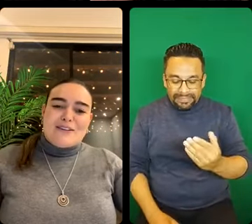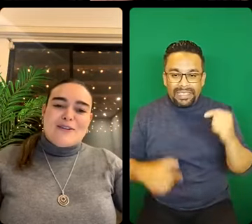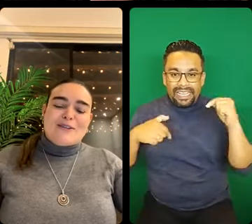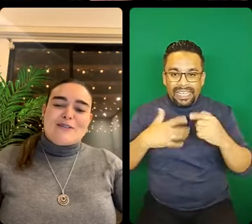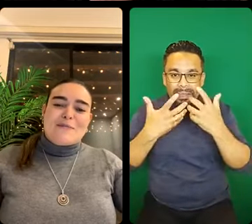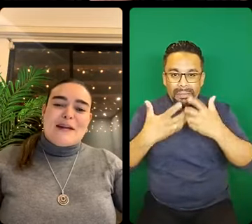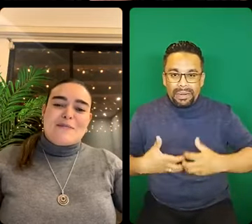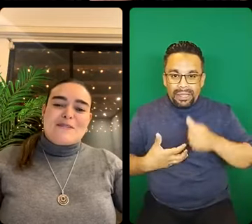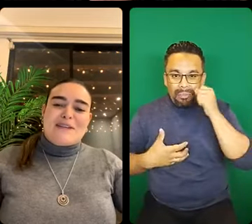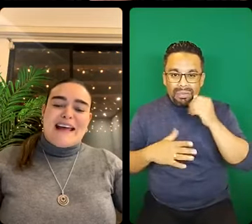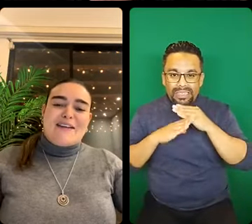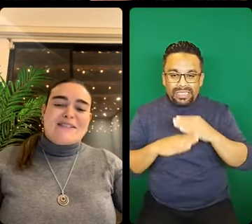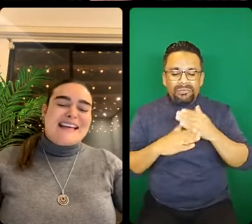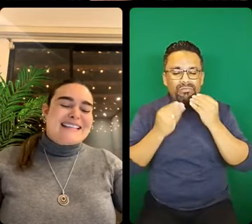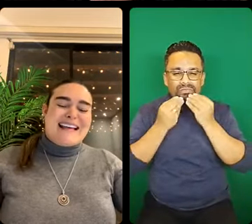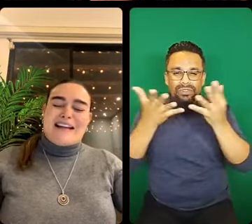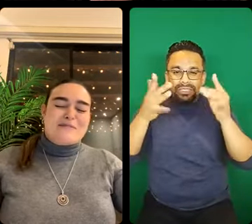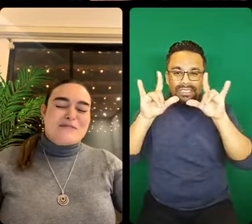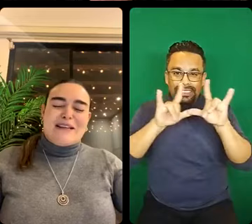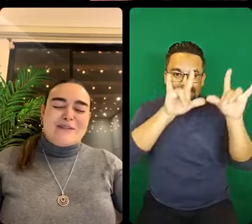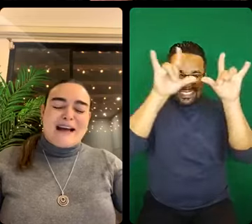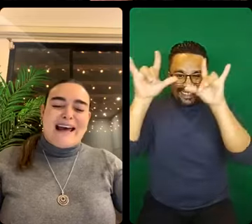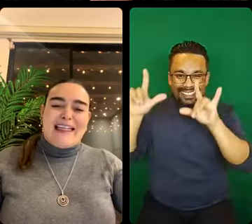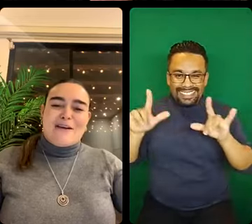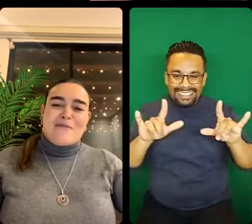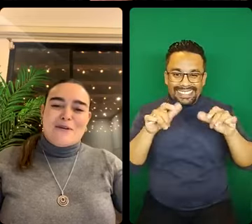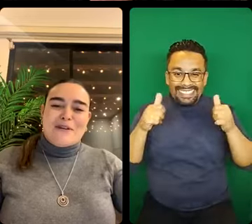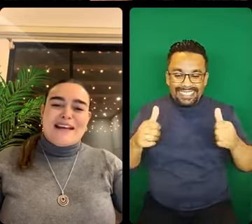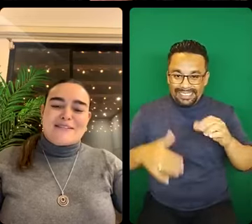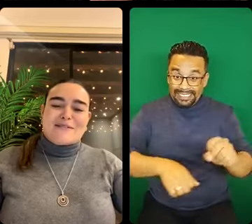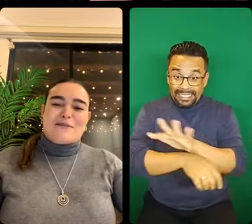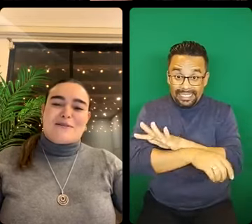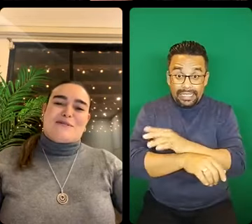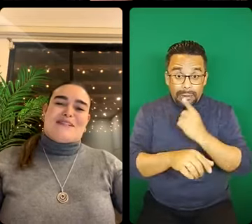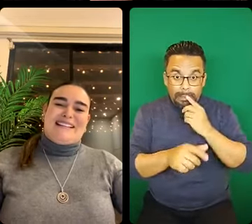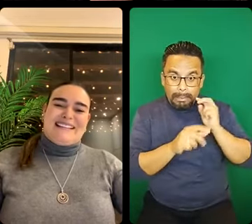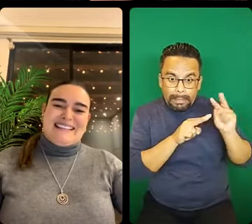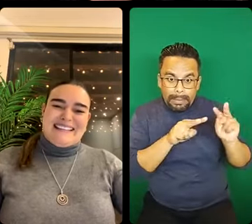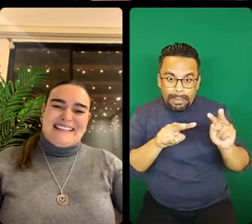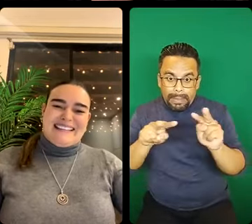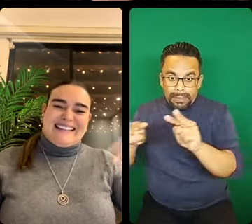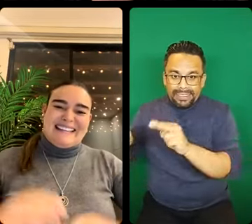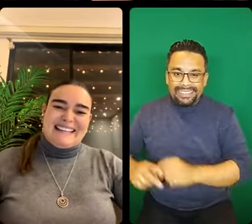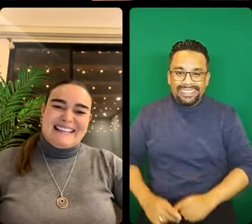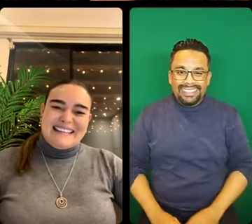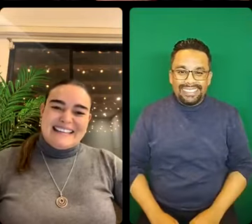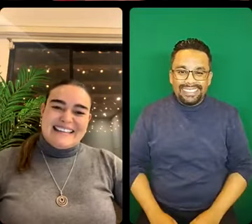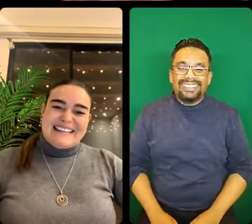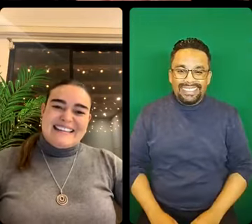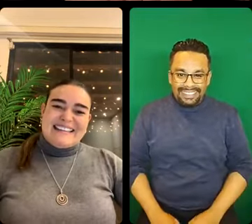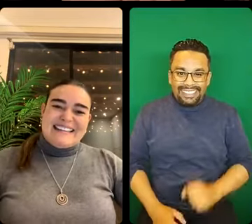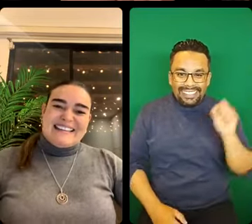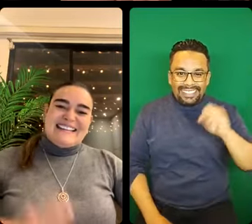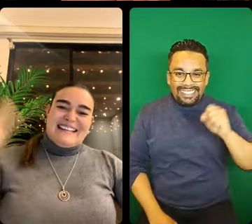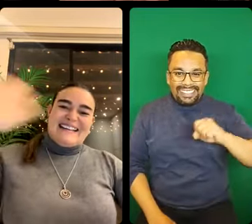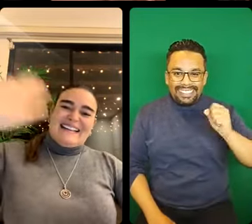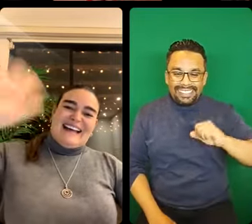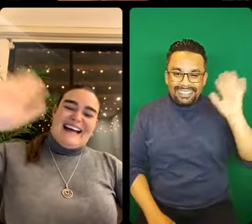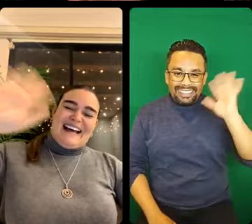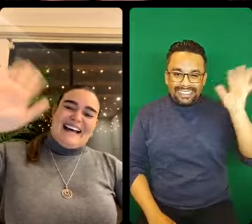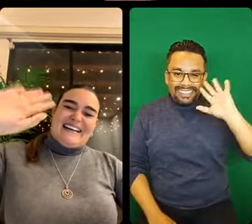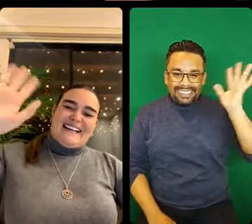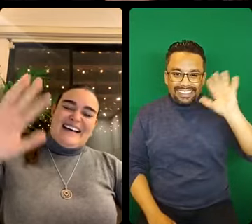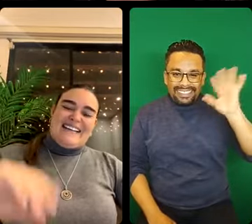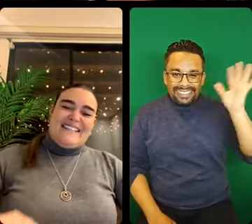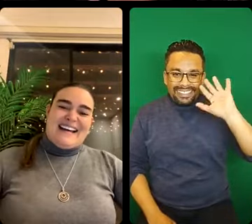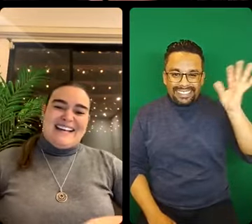para todos, súper emocionados y estaremos viendo cada uno de esos cortos. Así va a ser. Chao, mi Cata linda.